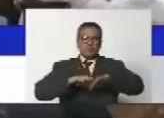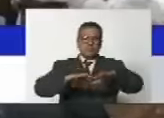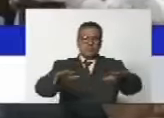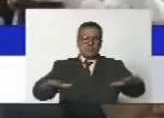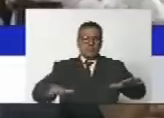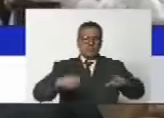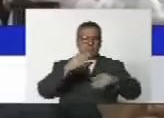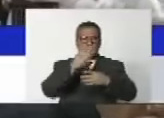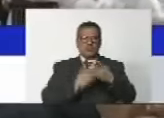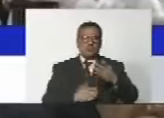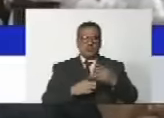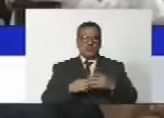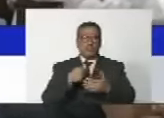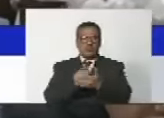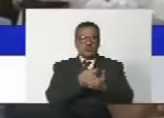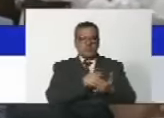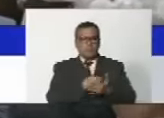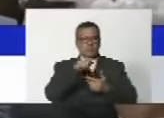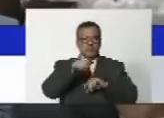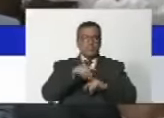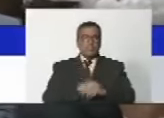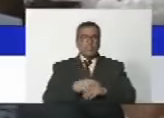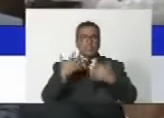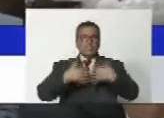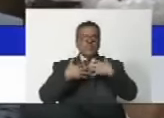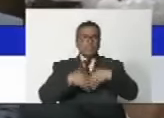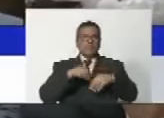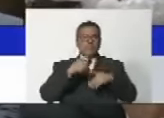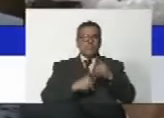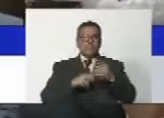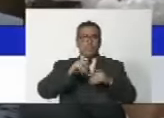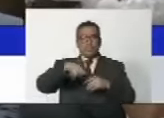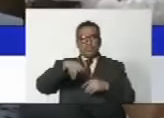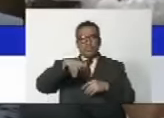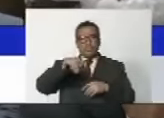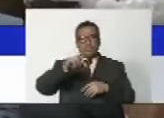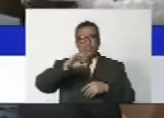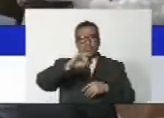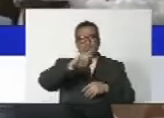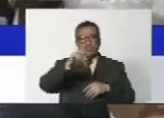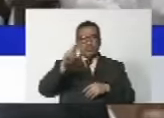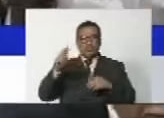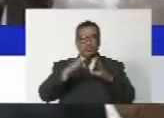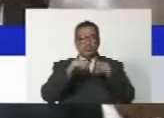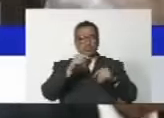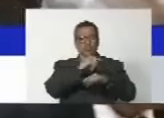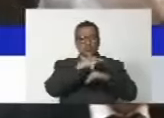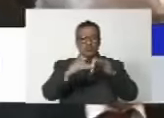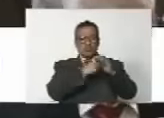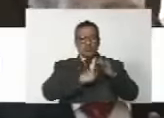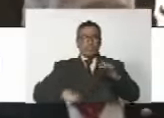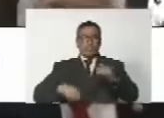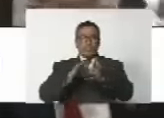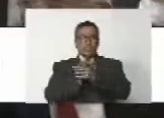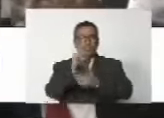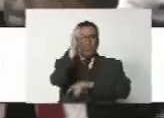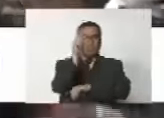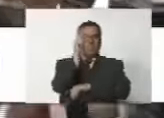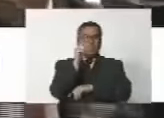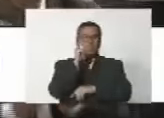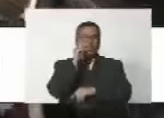de la poligonal y la inversión de la empresa mixta Petroquiriquiri. Es todo, señor presidente, de colegas